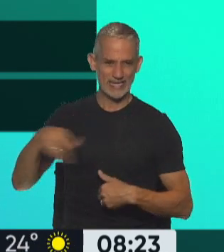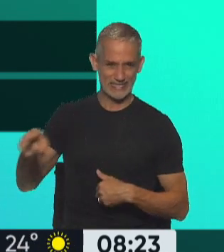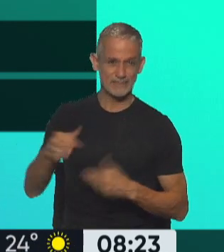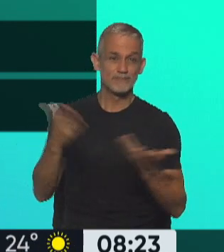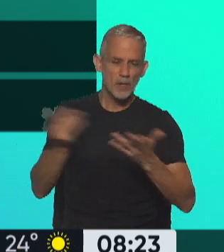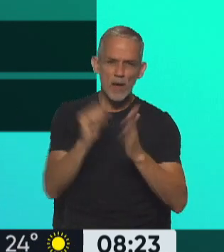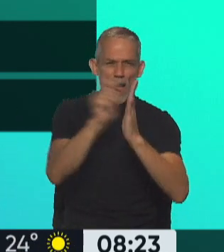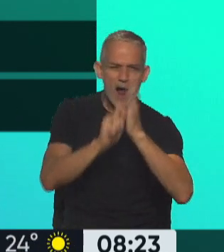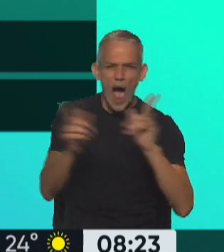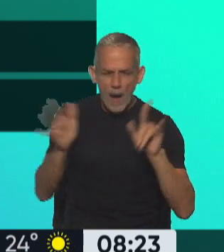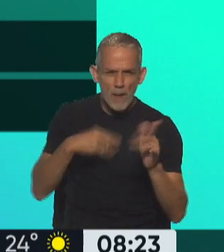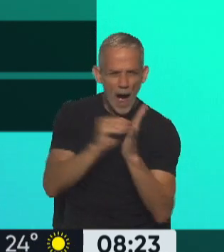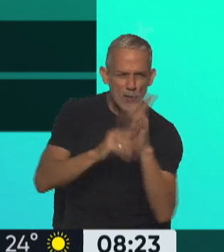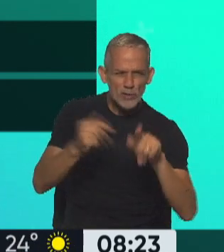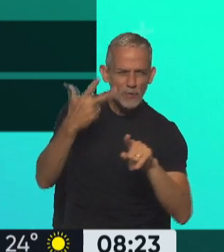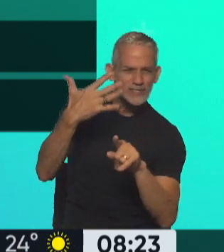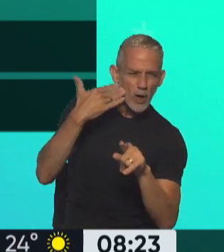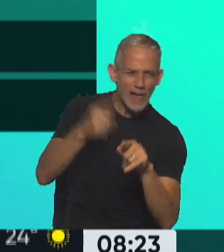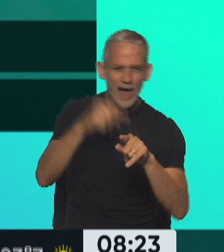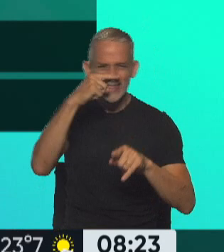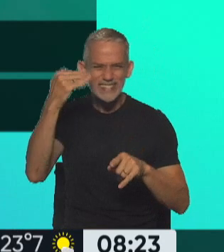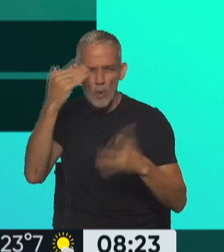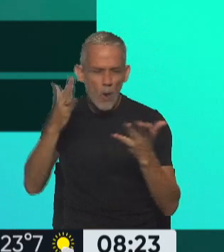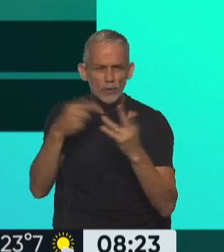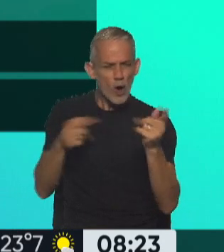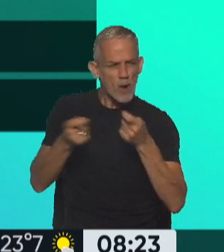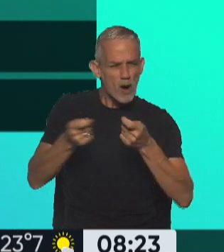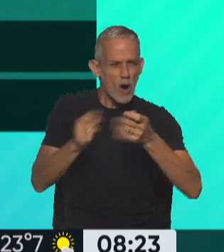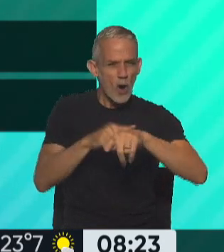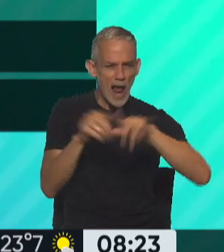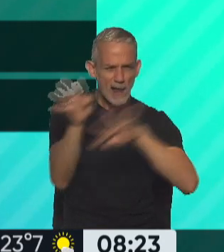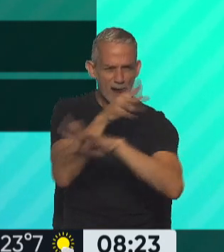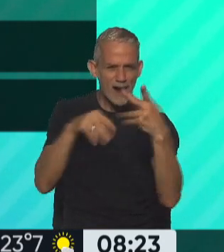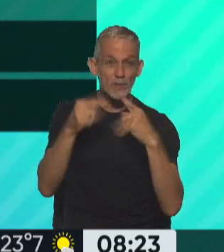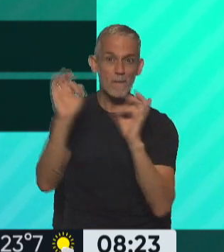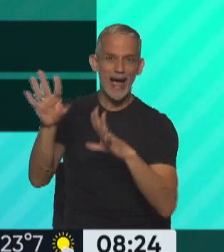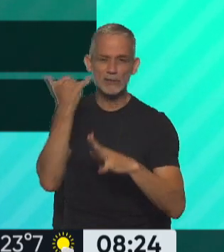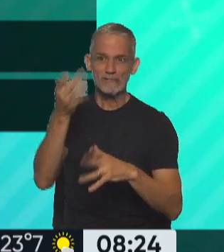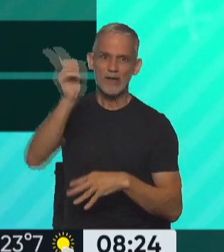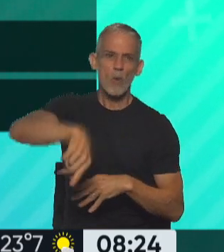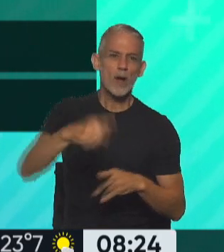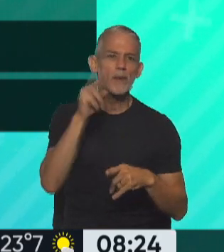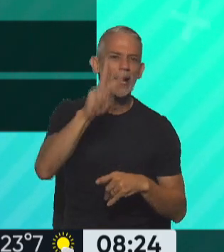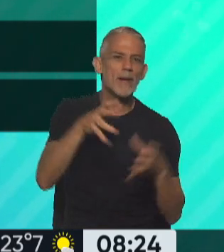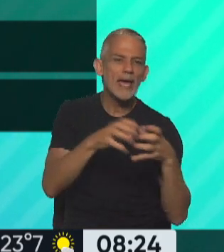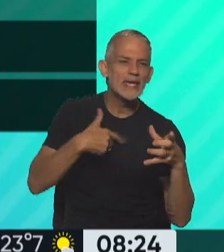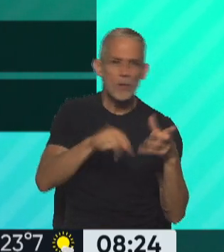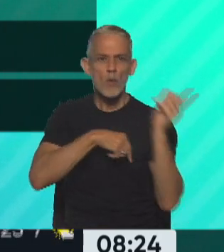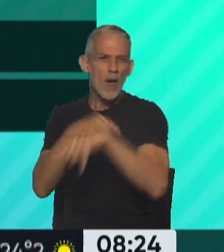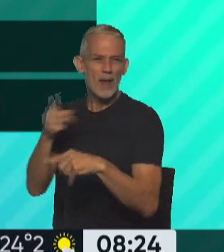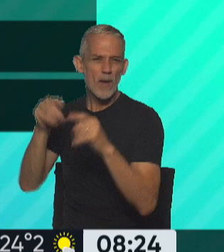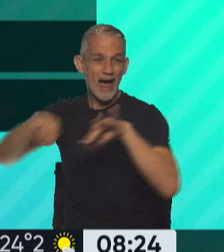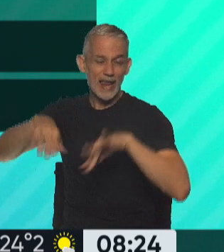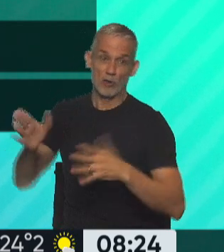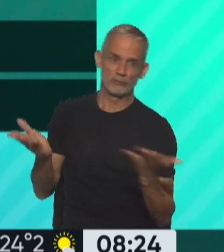van anotando y demás. 17 horas, 19, 15. A ver cómo me acomodo. A ver si me fui de vacaciones y tengo que volver para ver a mi equipo y después vuelvo a la